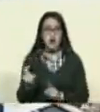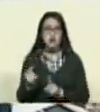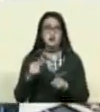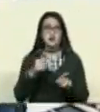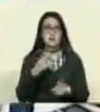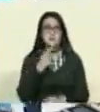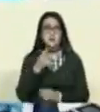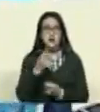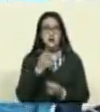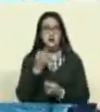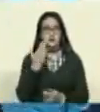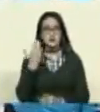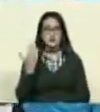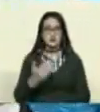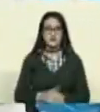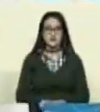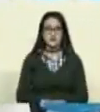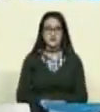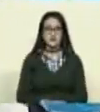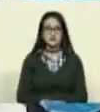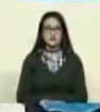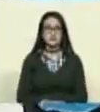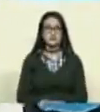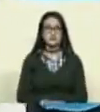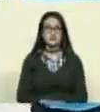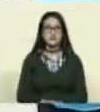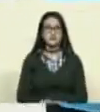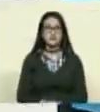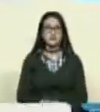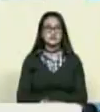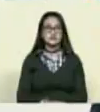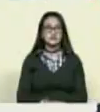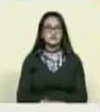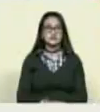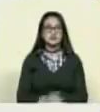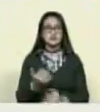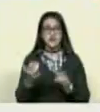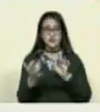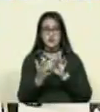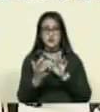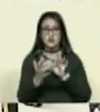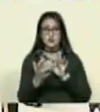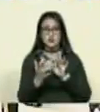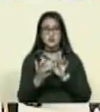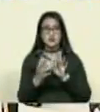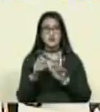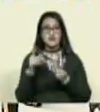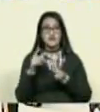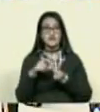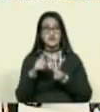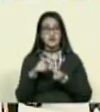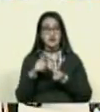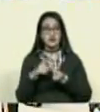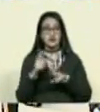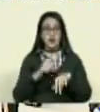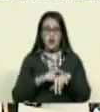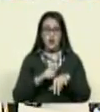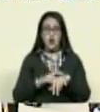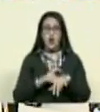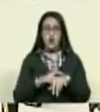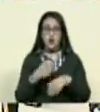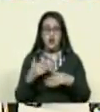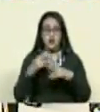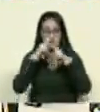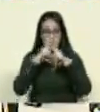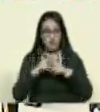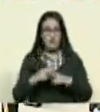al periodista. Adelante. Sí, seguimos en esta transmisión en vivo para Venezolana de Televisión. A esta hora se realizan los